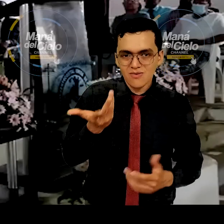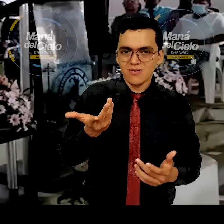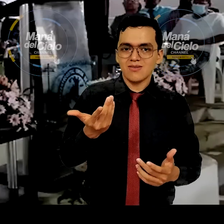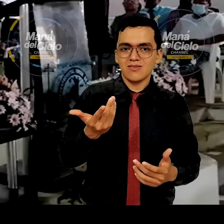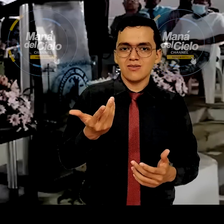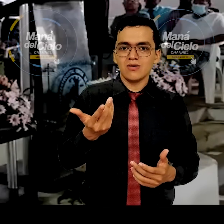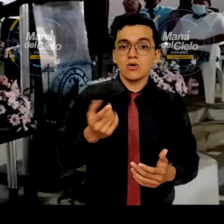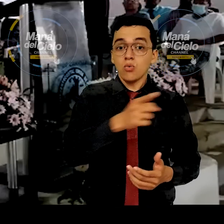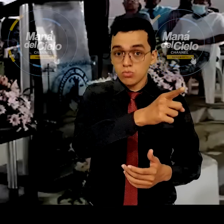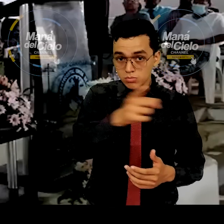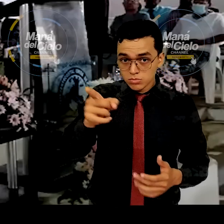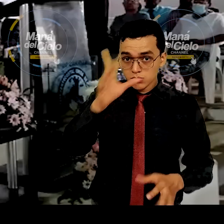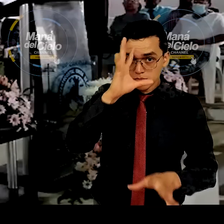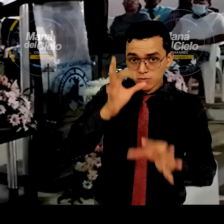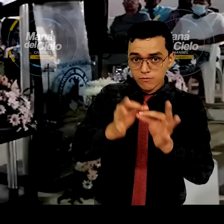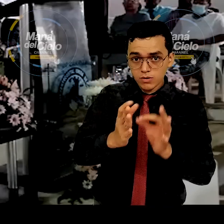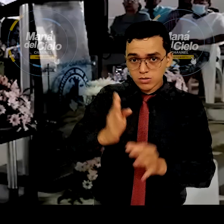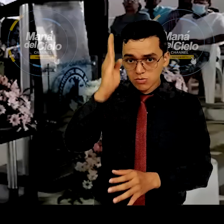Bueno, la pregunta es esa.